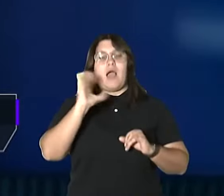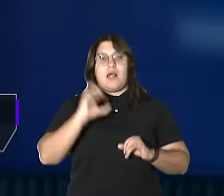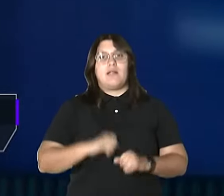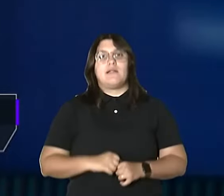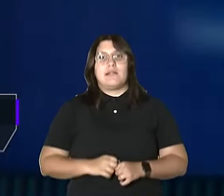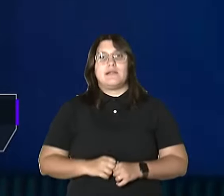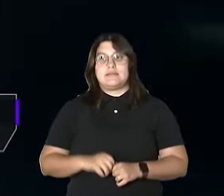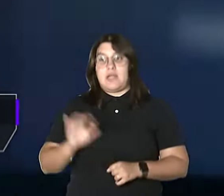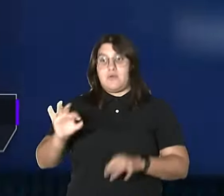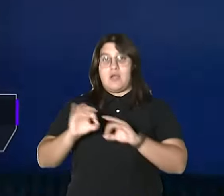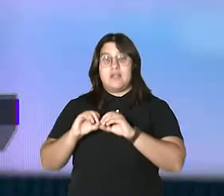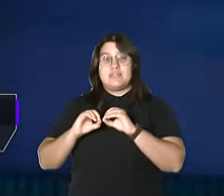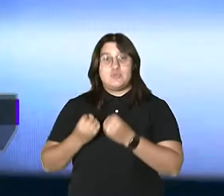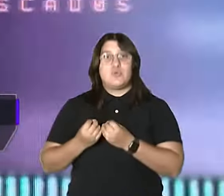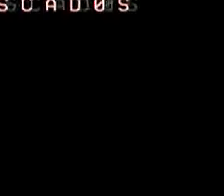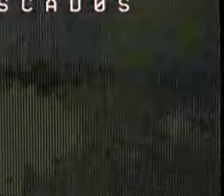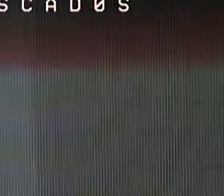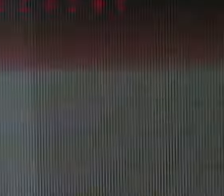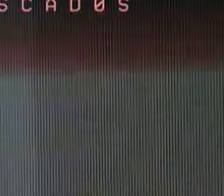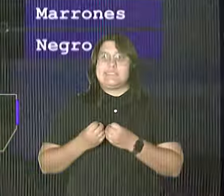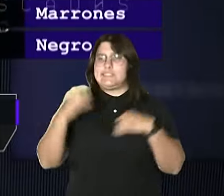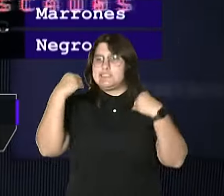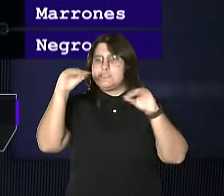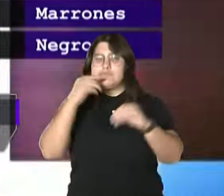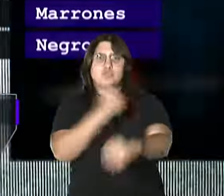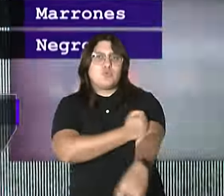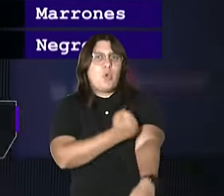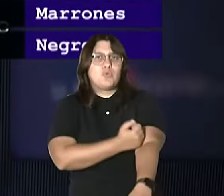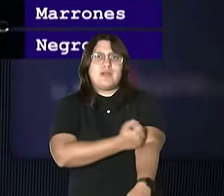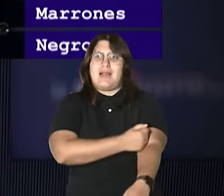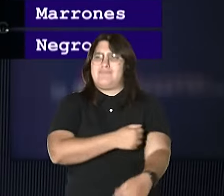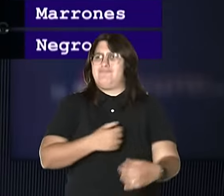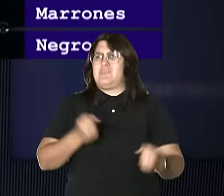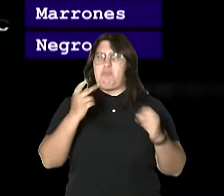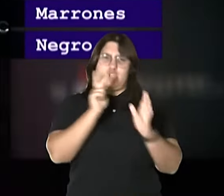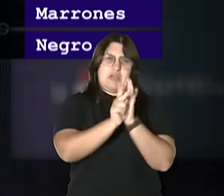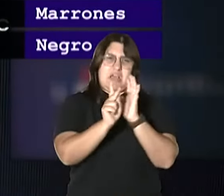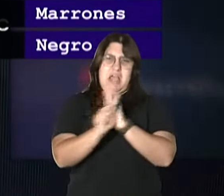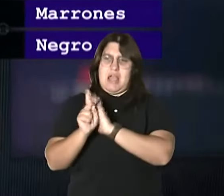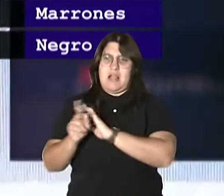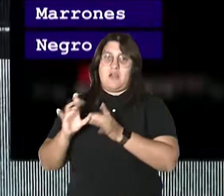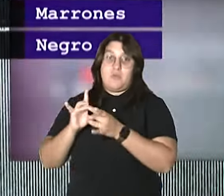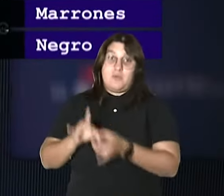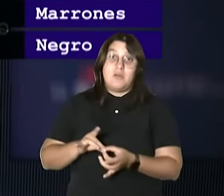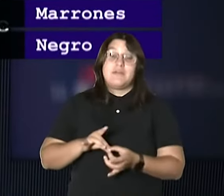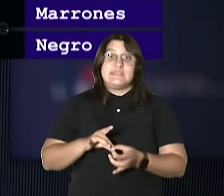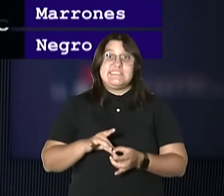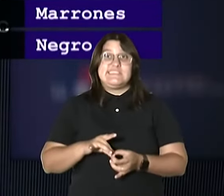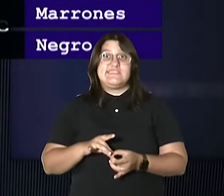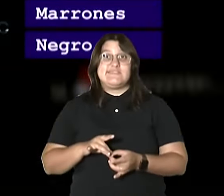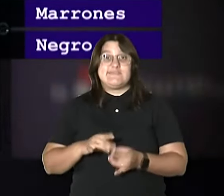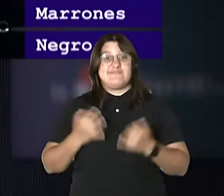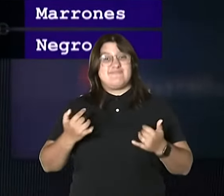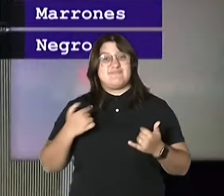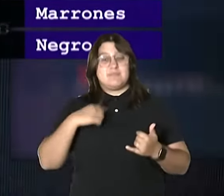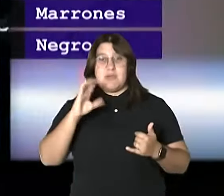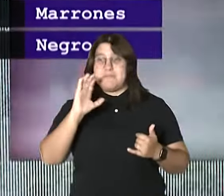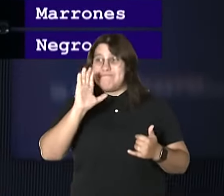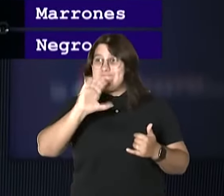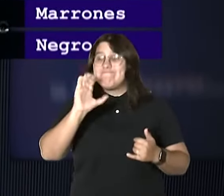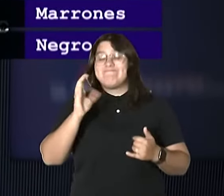es narcotráfico este hay numerosos asesinatos relacionados con ella y pues en el día de hoy Se le pide al pueblo de